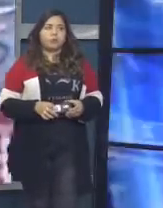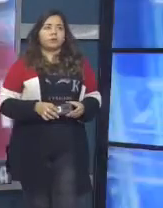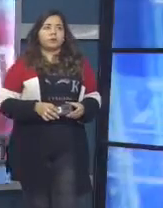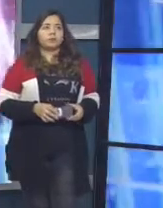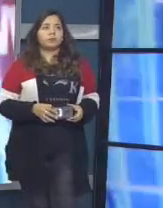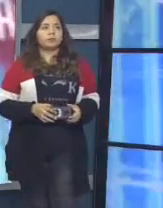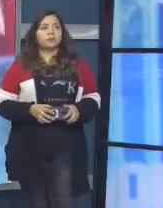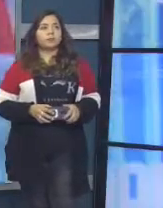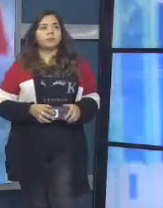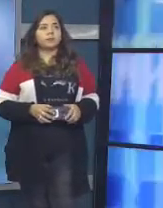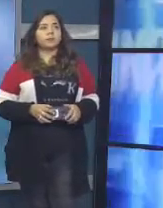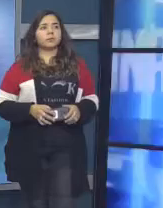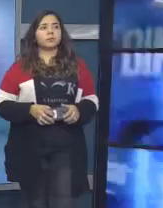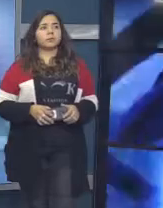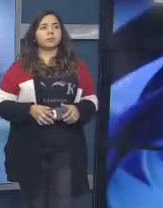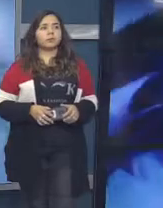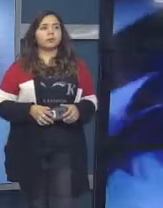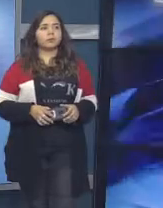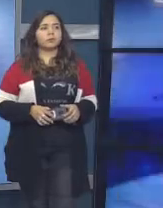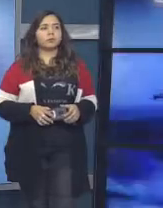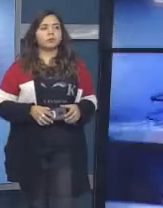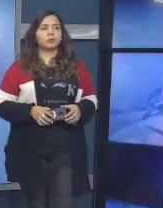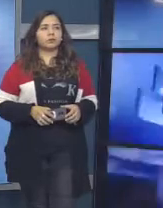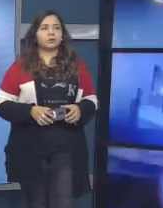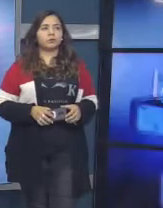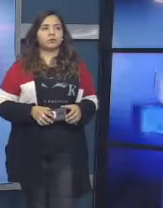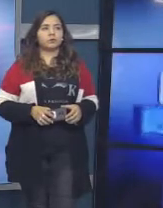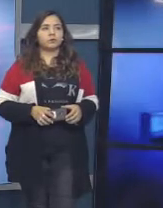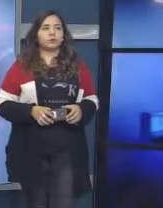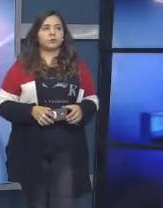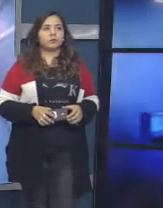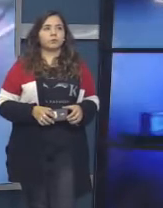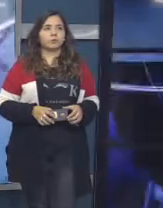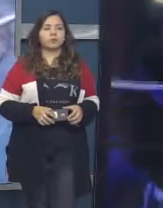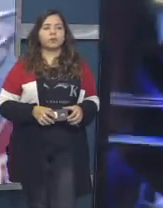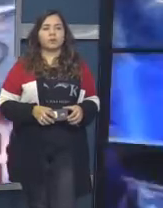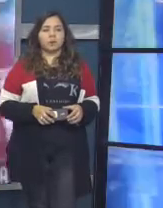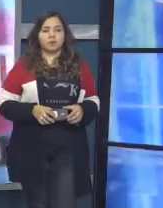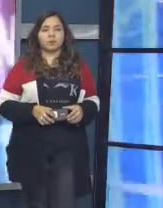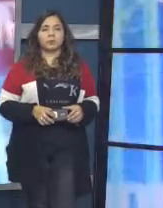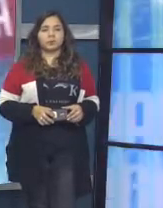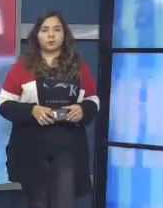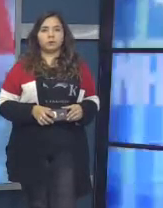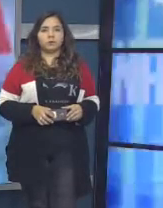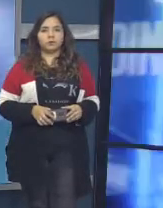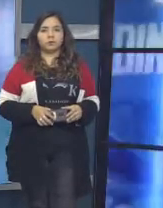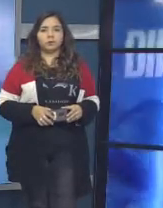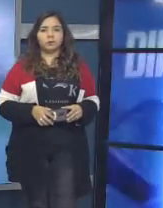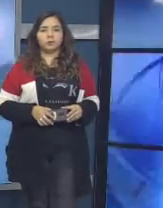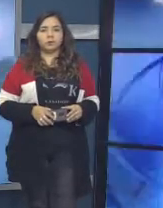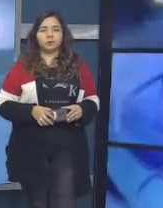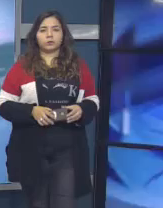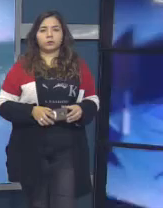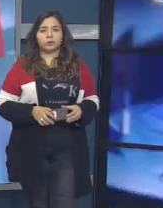que vender los paquetes? Y esto ya tendríamos que tener protocolos, ya tendríamos que tener